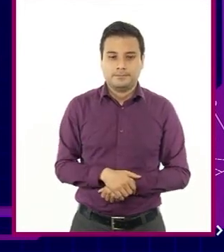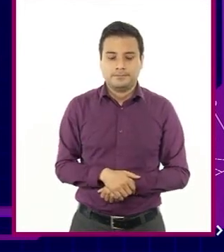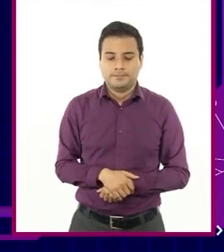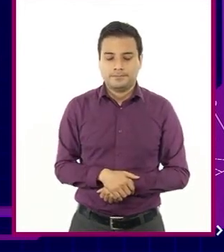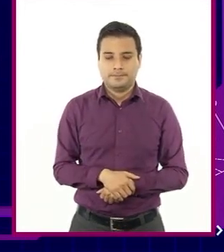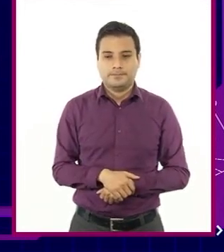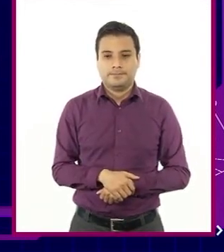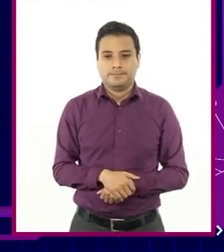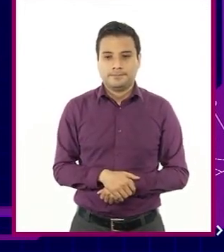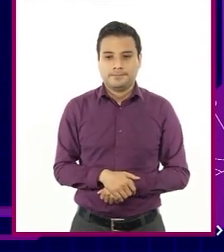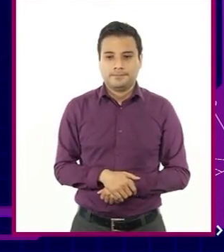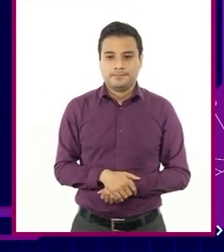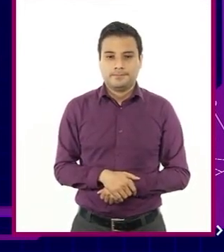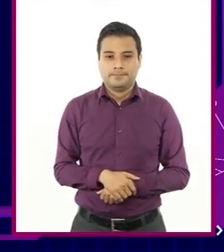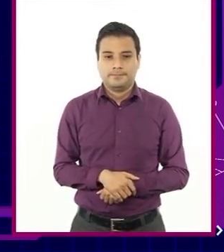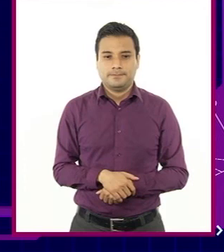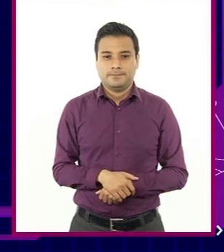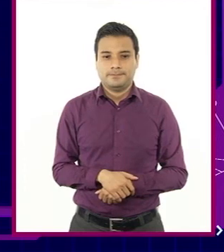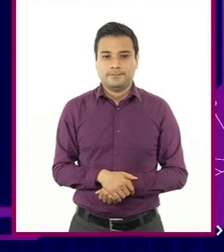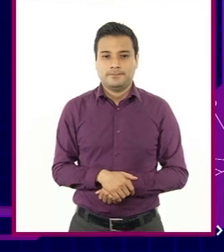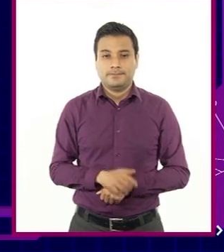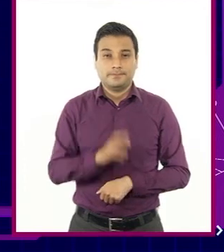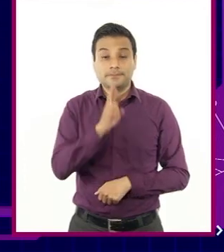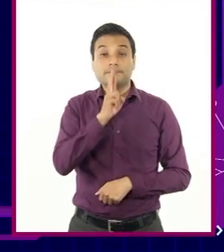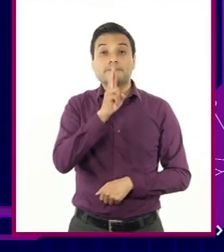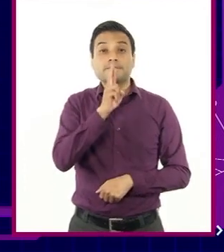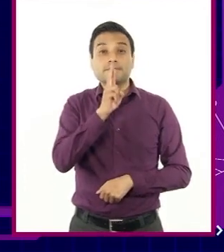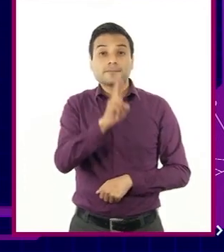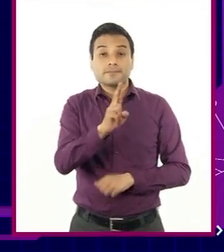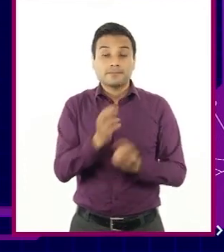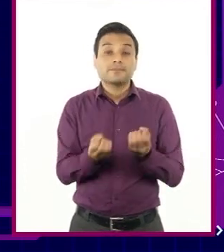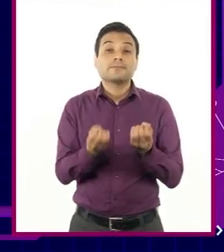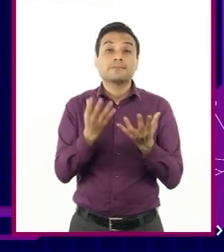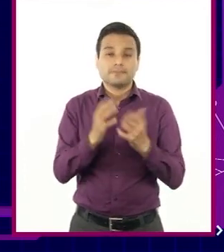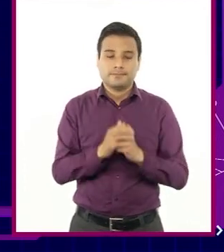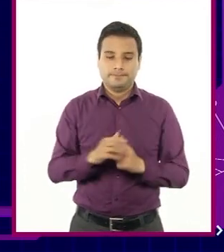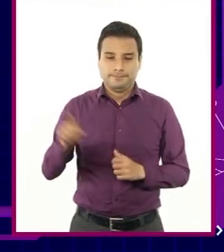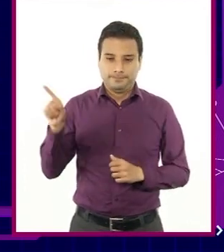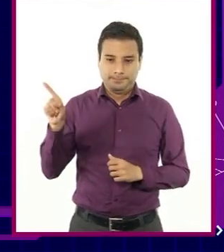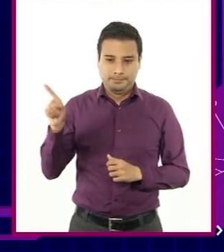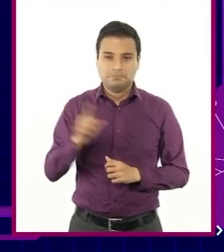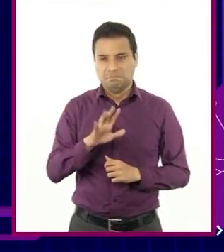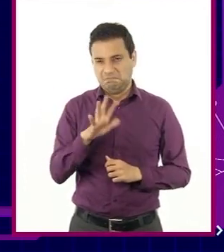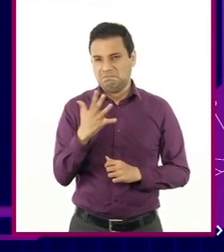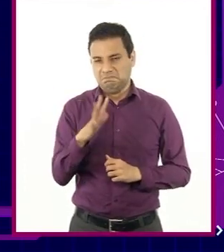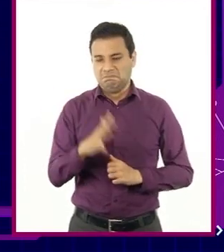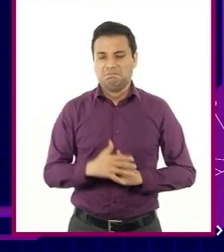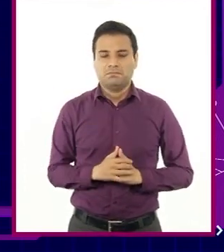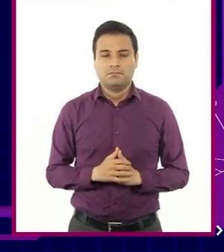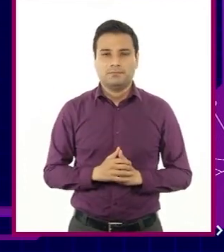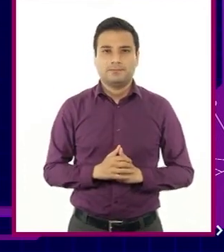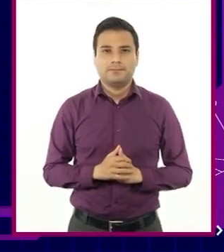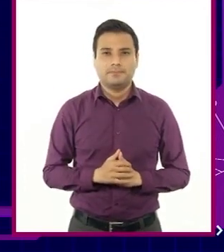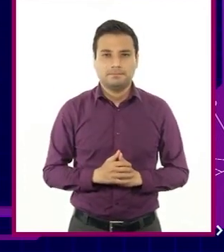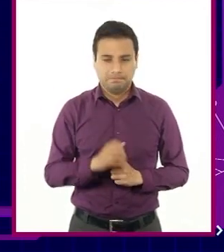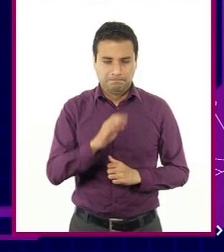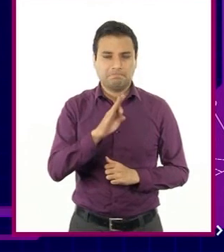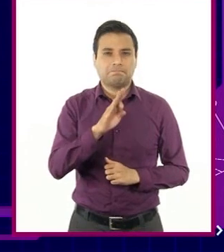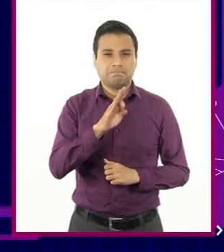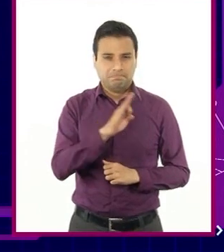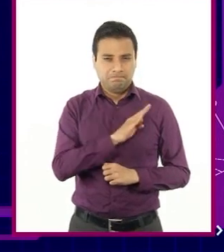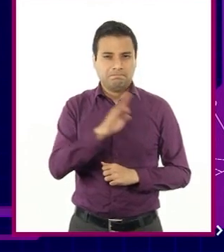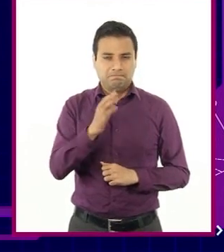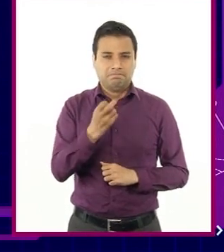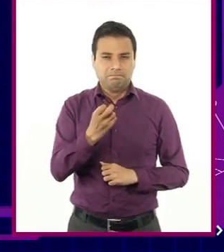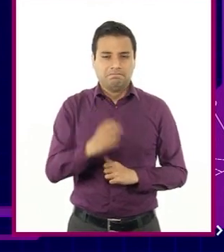0.3048 metros por pie. Así obtenemos 59 pies aproximadamente, que es otra forma de expresar la